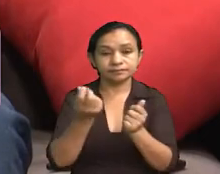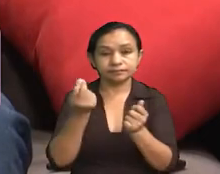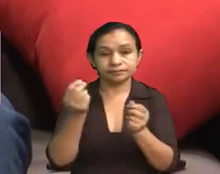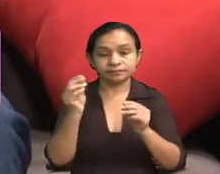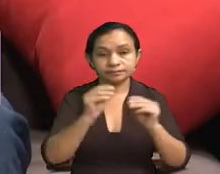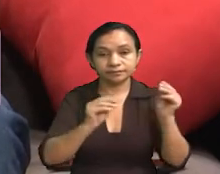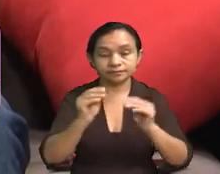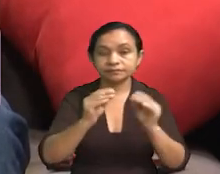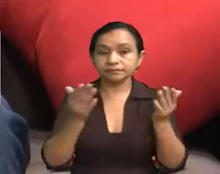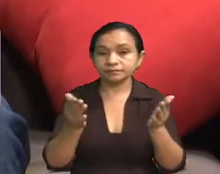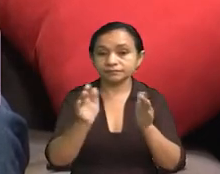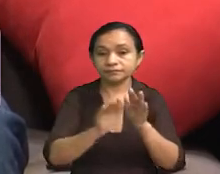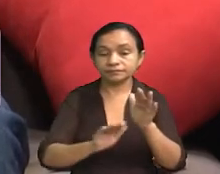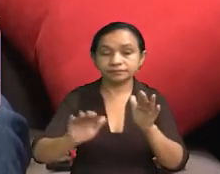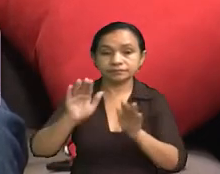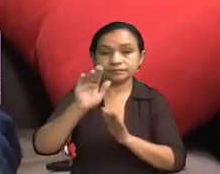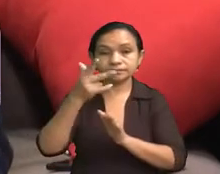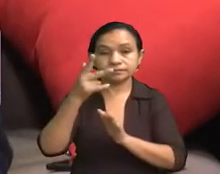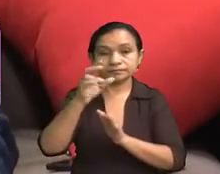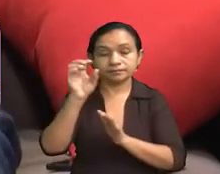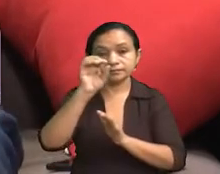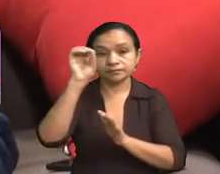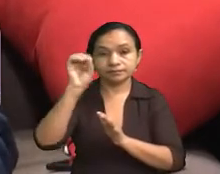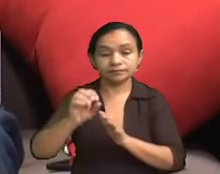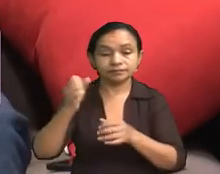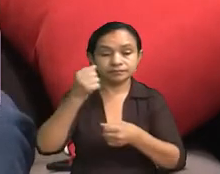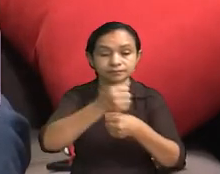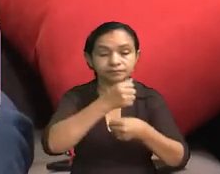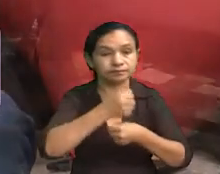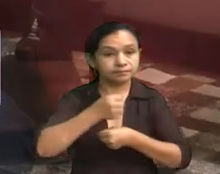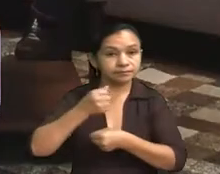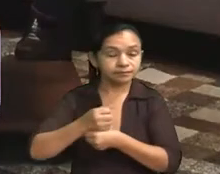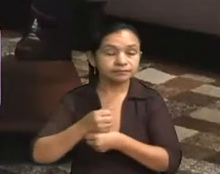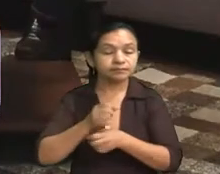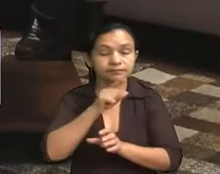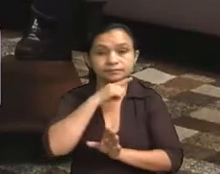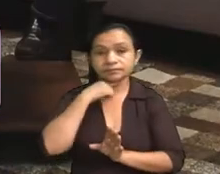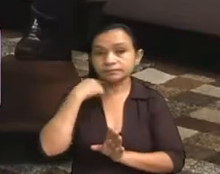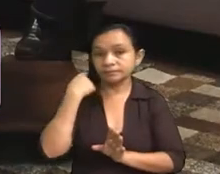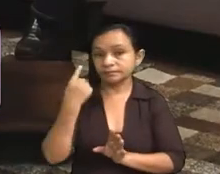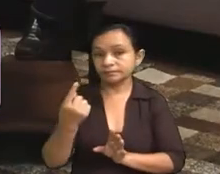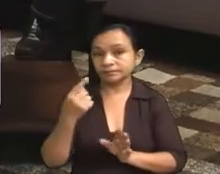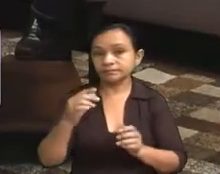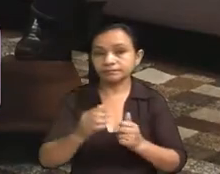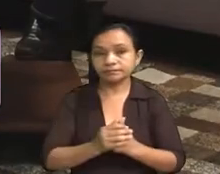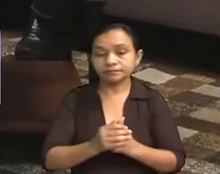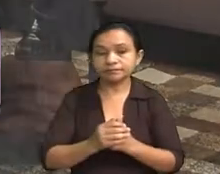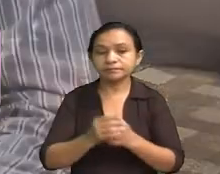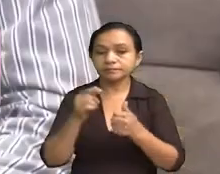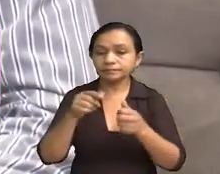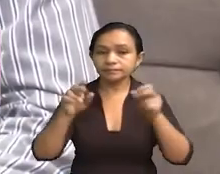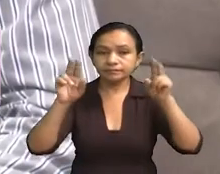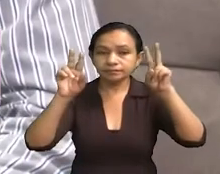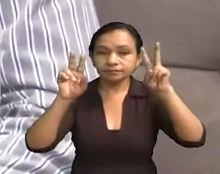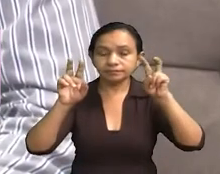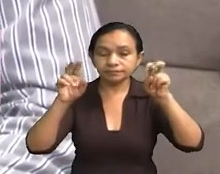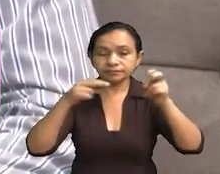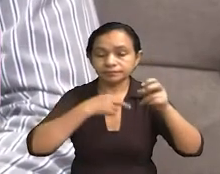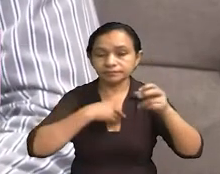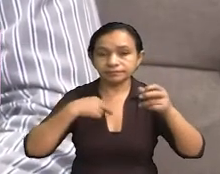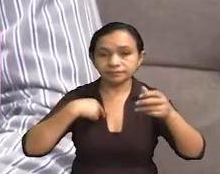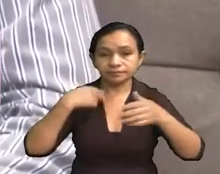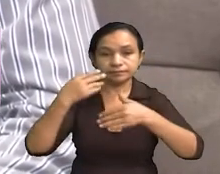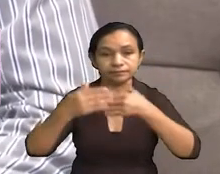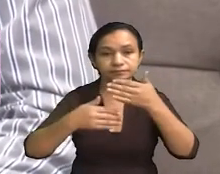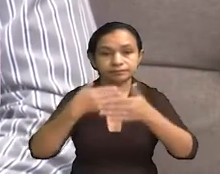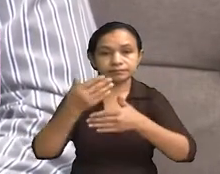sostiene más del 80% del empleo formal en el país. Exactamente. Entonces, En ese contexto es que venimos